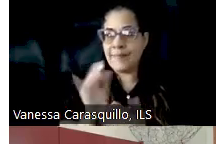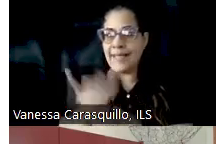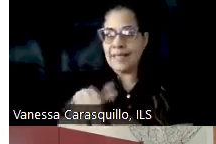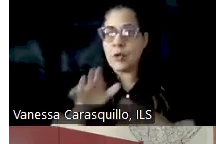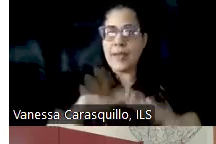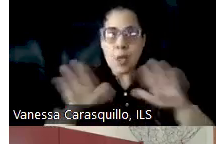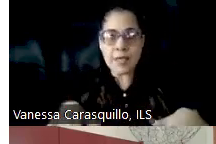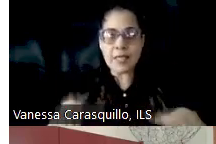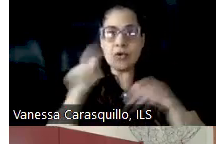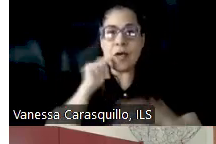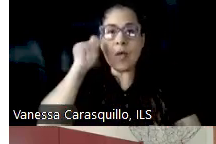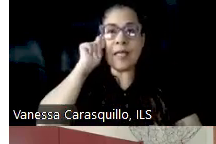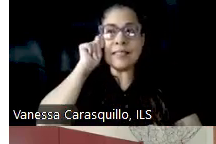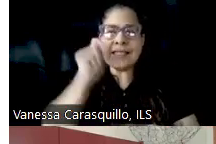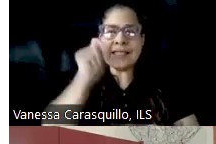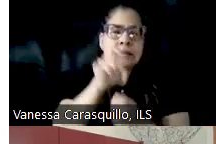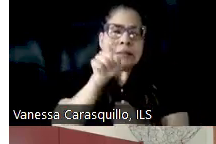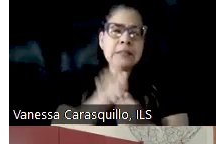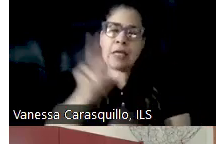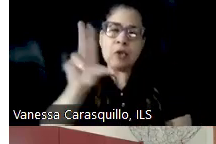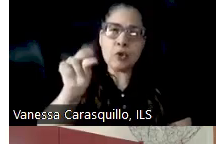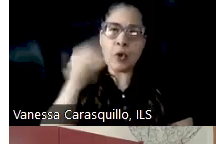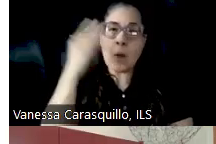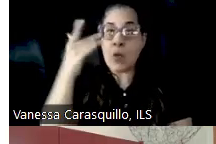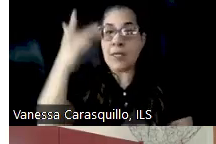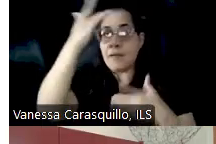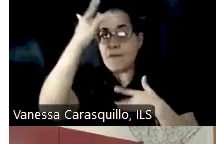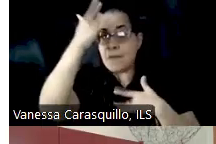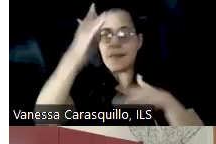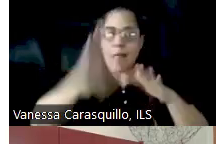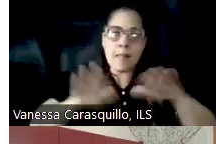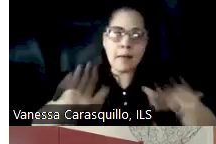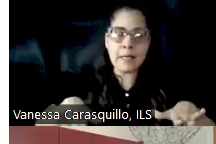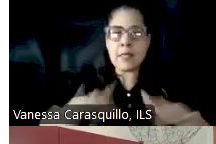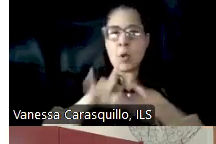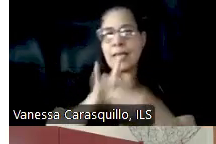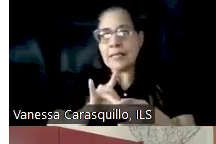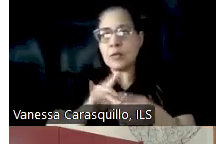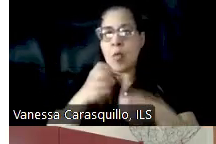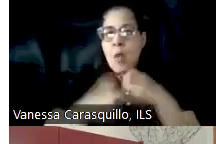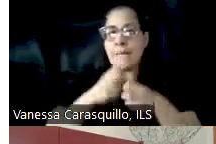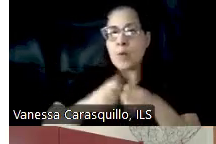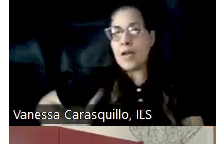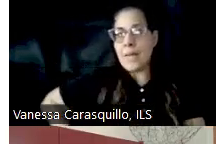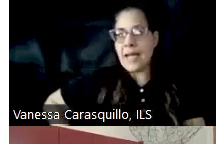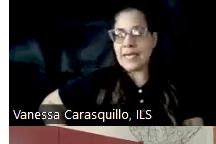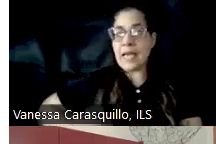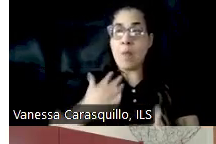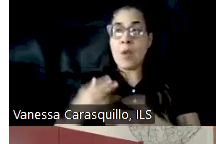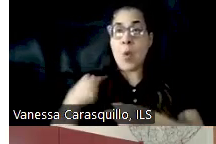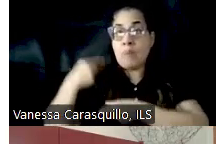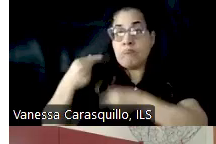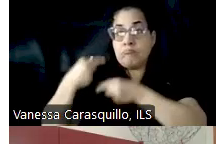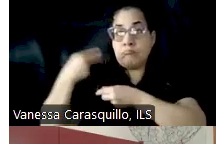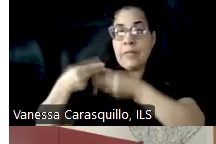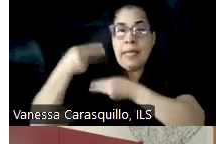niñez y en la adolescencia, puesto que las enfermedades en la niñez que tienen que ver con problemas renal suelen ser congénitos o adquiridos en los primeros